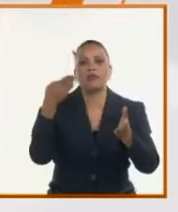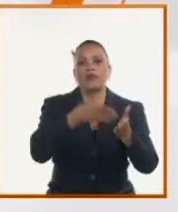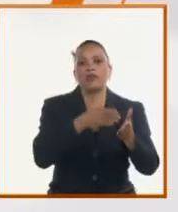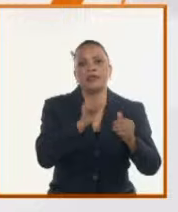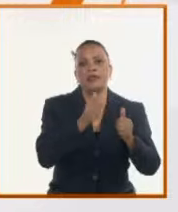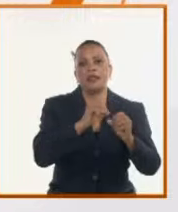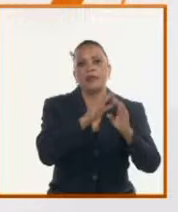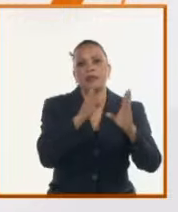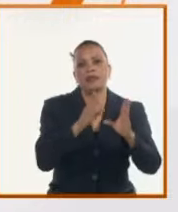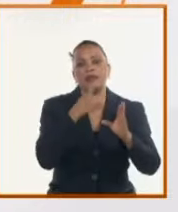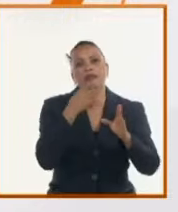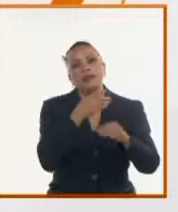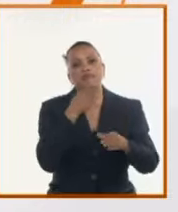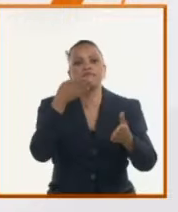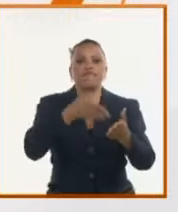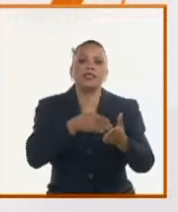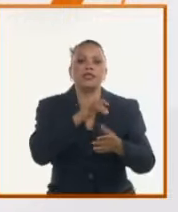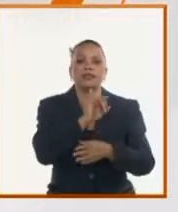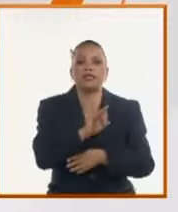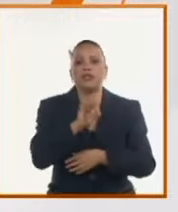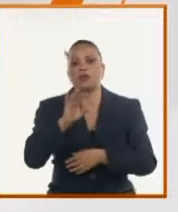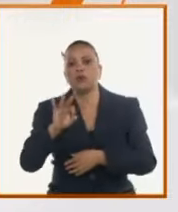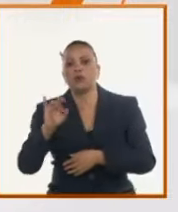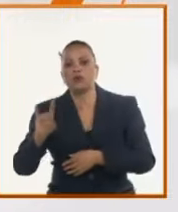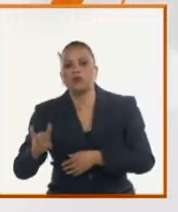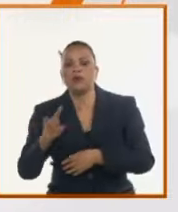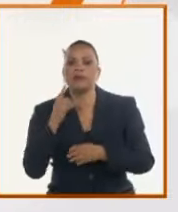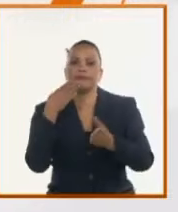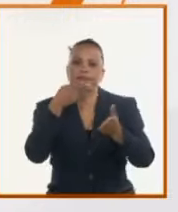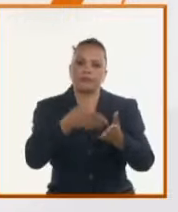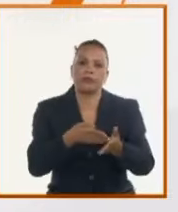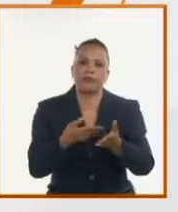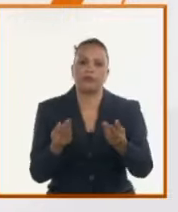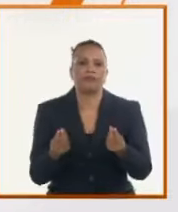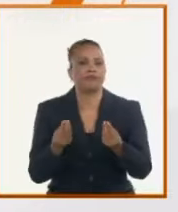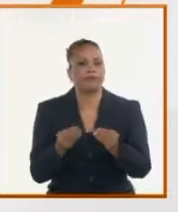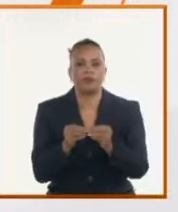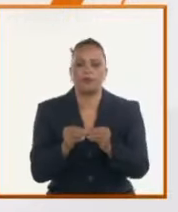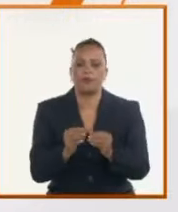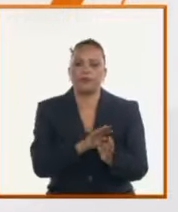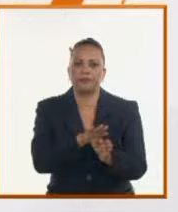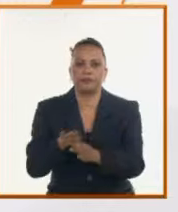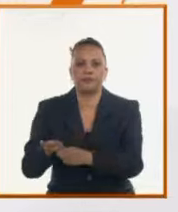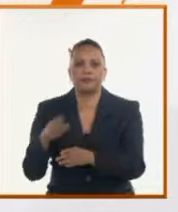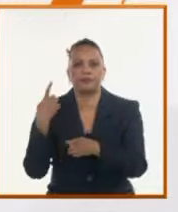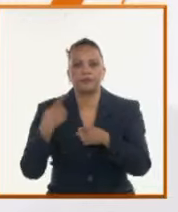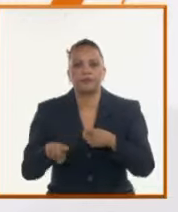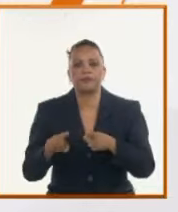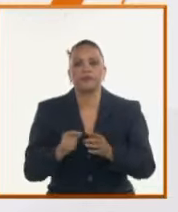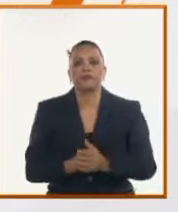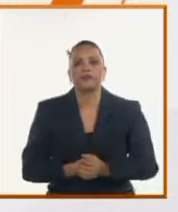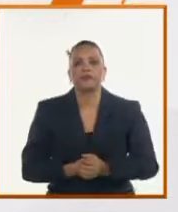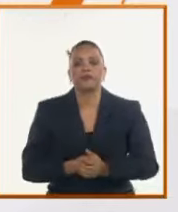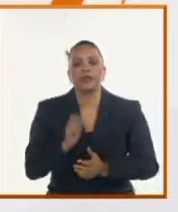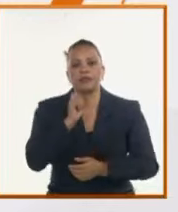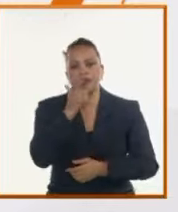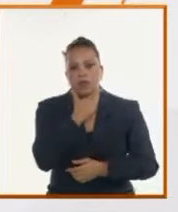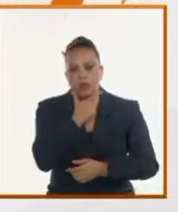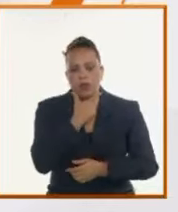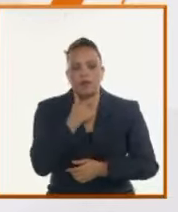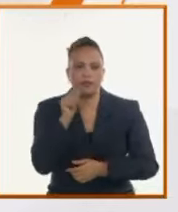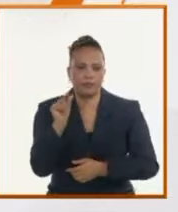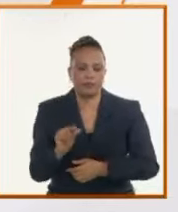mañana y a las 7 a las 8 a las 9 a su lugar de destino Bernardo Luis González aquí C de Ávila nosotros teníamos un tren